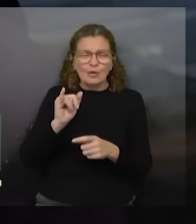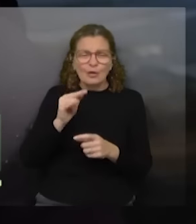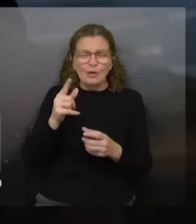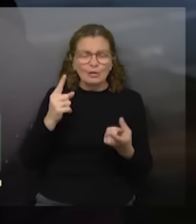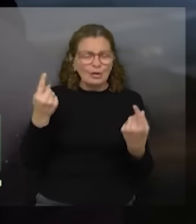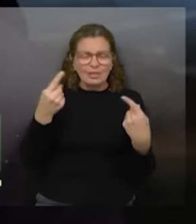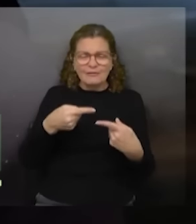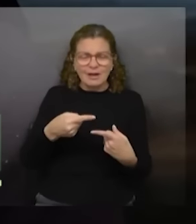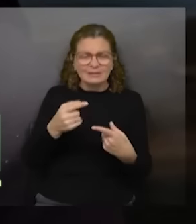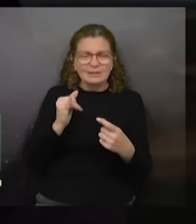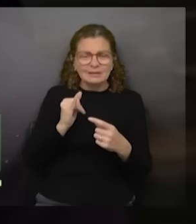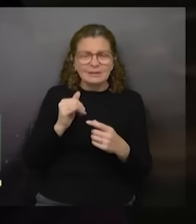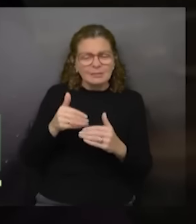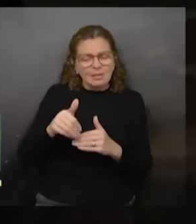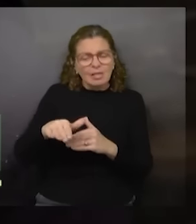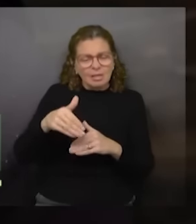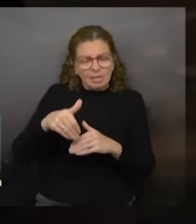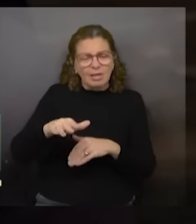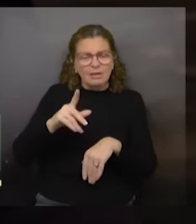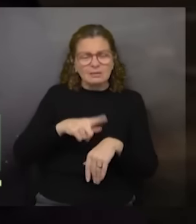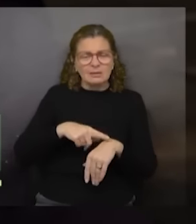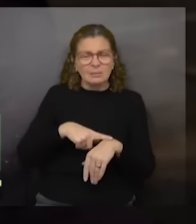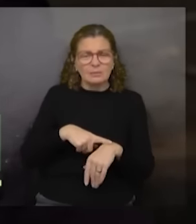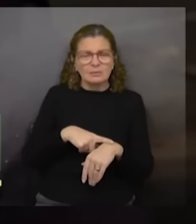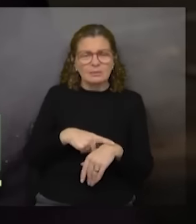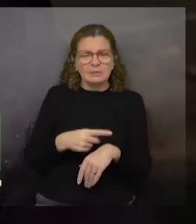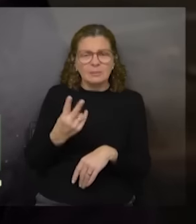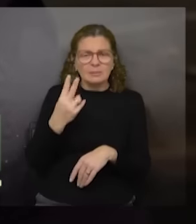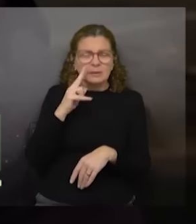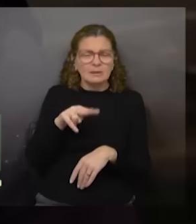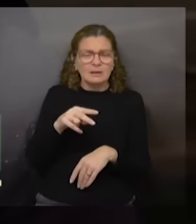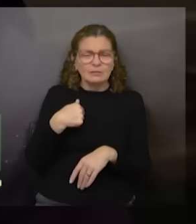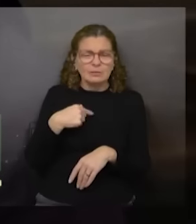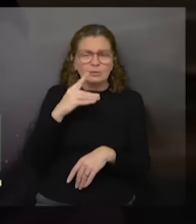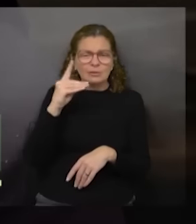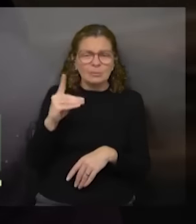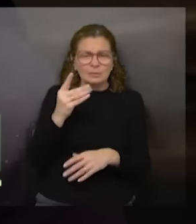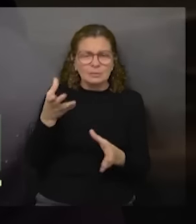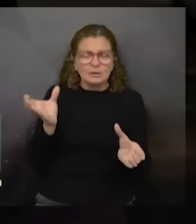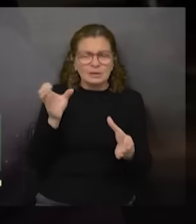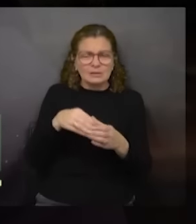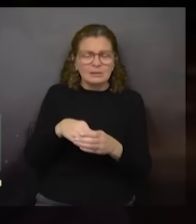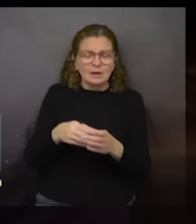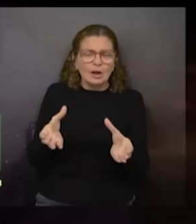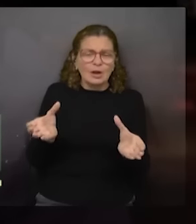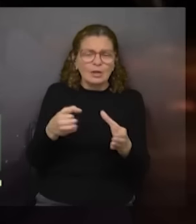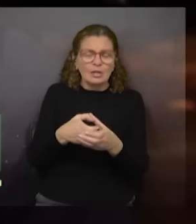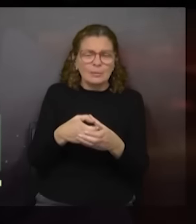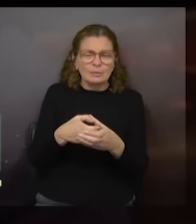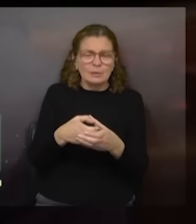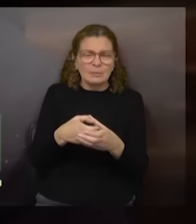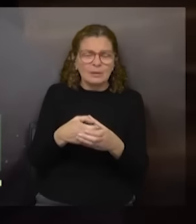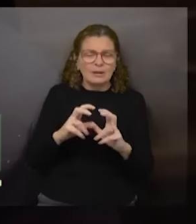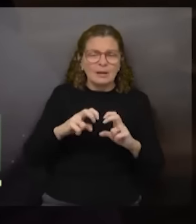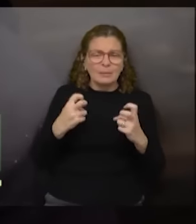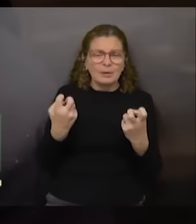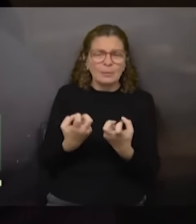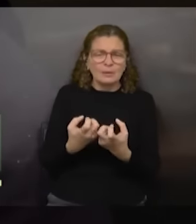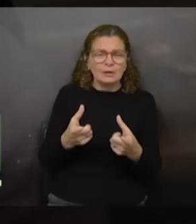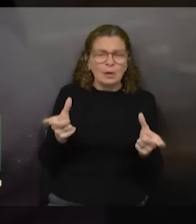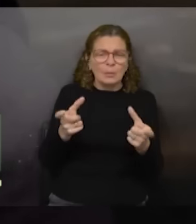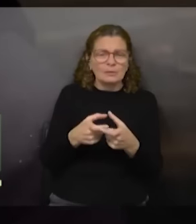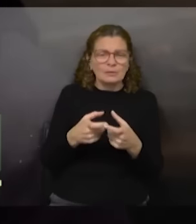debate y sí dilatando los tiempos Qué mirada tiene a ver yo soy diputada integro comisiones en el en la en la cámara baja las comisiones se